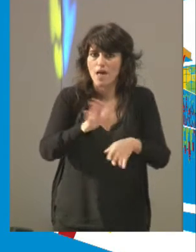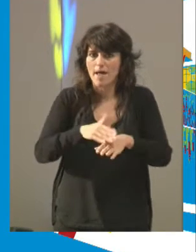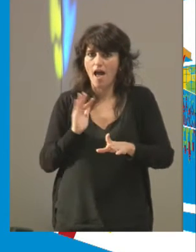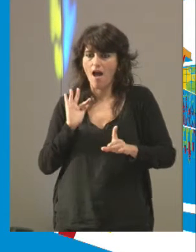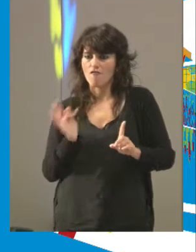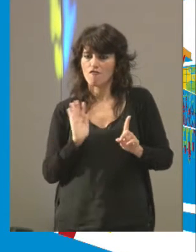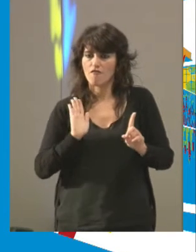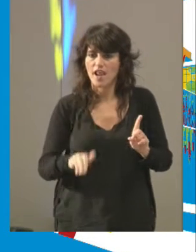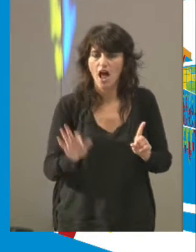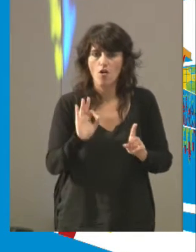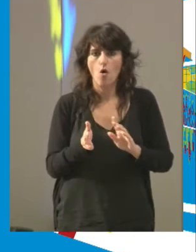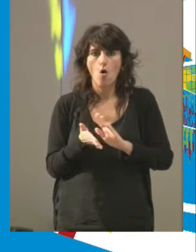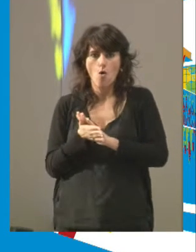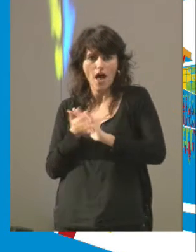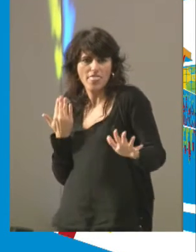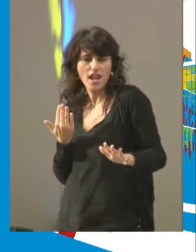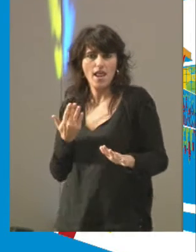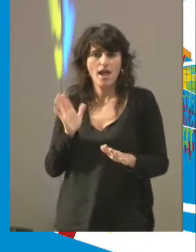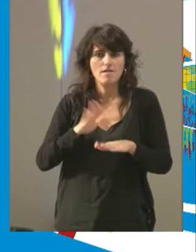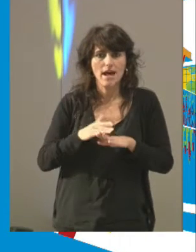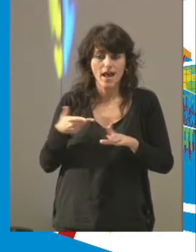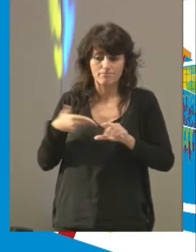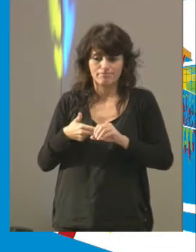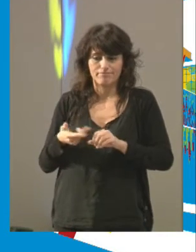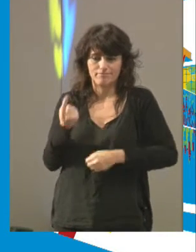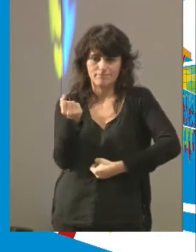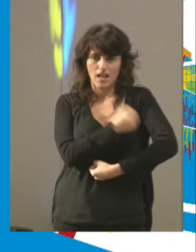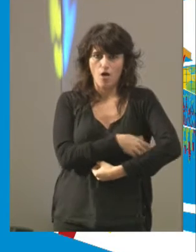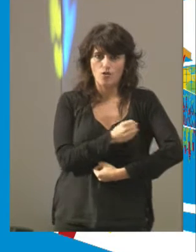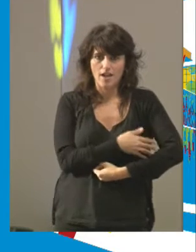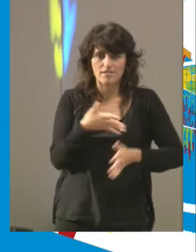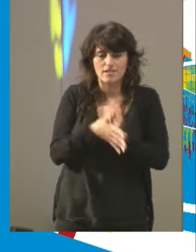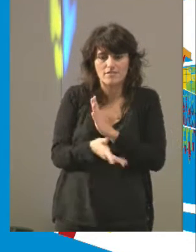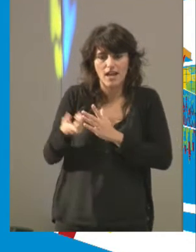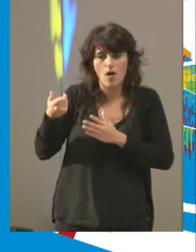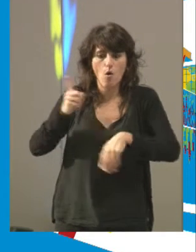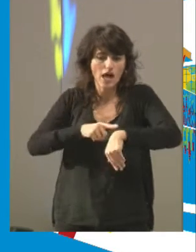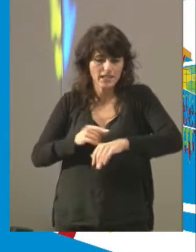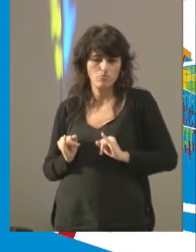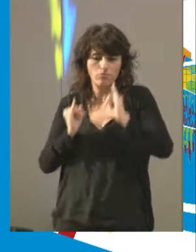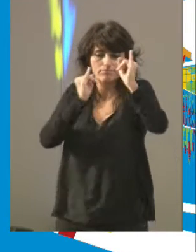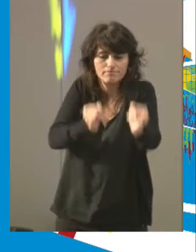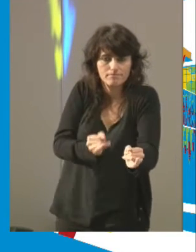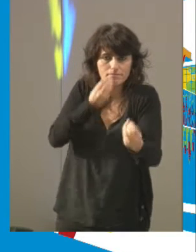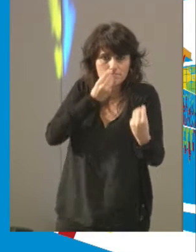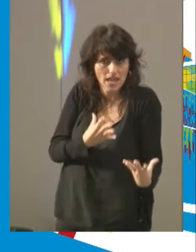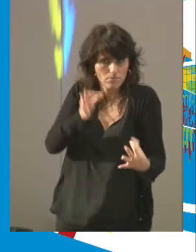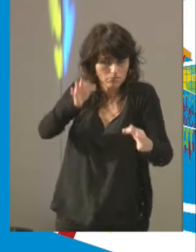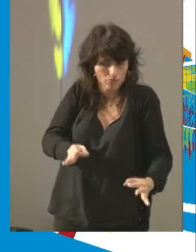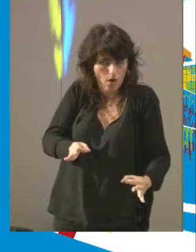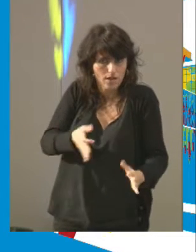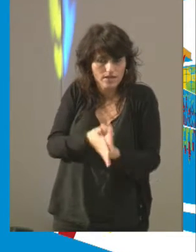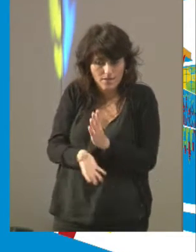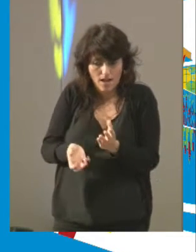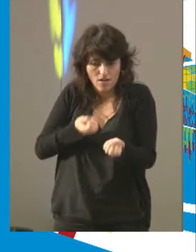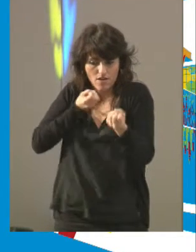frenar o cuándo tienen que acelerar para reducir el gasto de combustible, para llegar a tiempo en su momento. Es decir, cuando tenemos mucha información